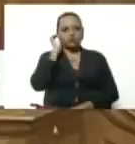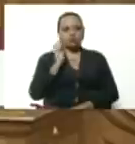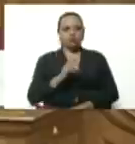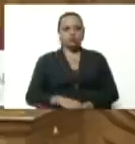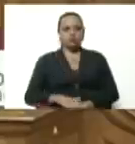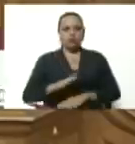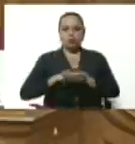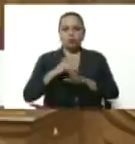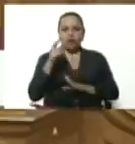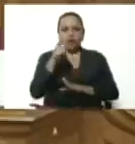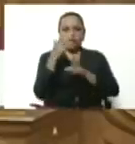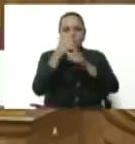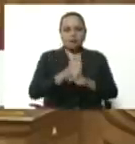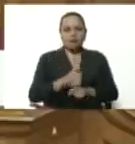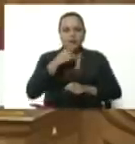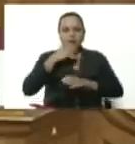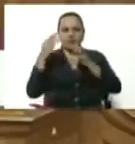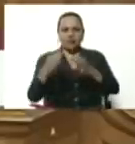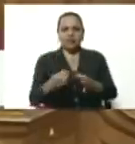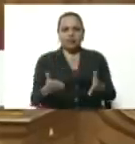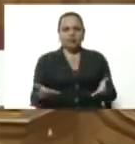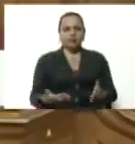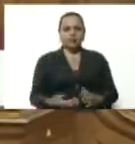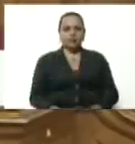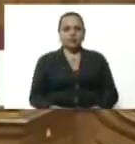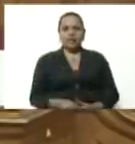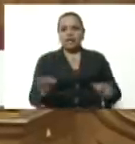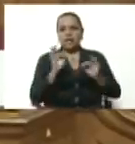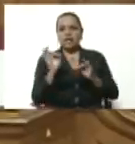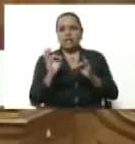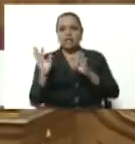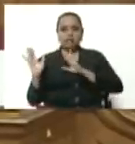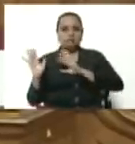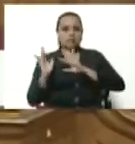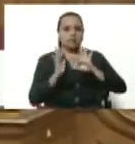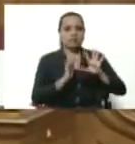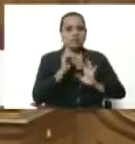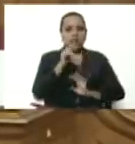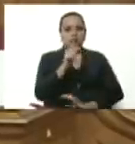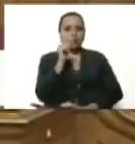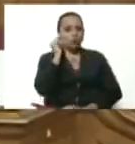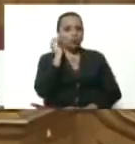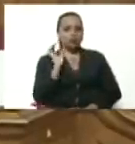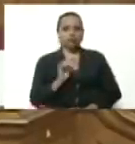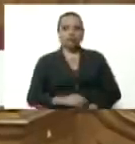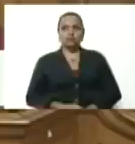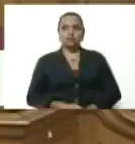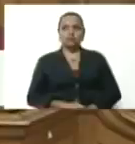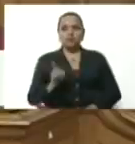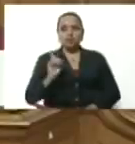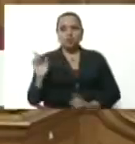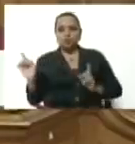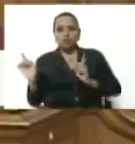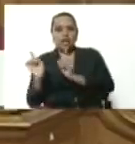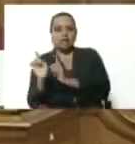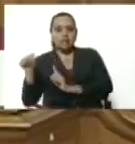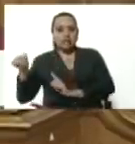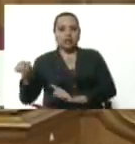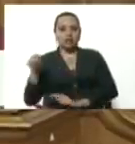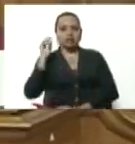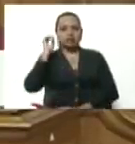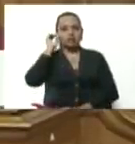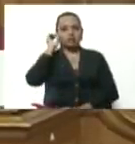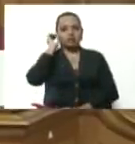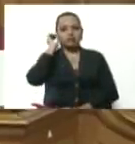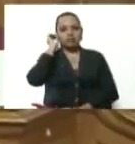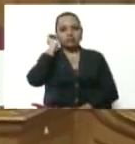Porque ¿qué esperan ellos en verdad, hermanos y hermanas? Que nadie se le acerque a Tania, que nadie se le acerque a